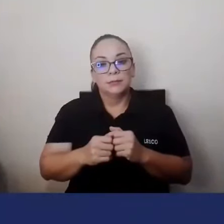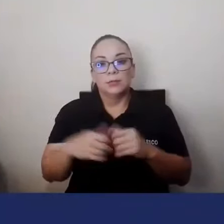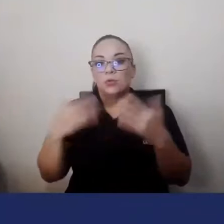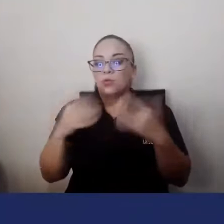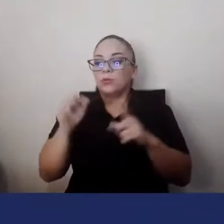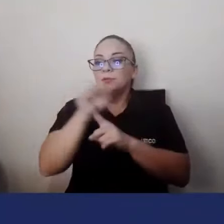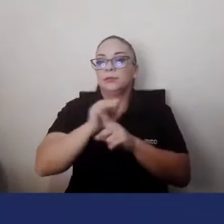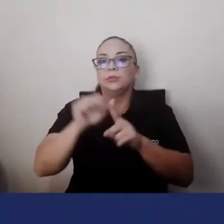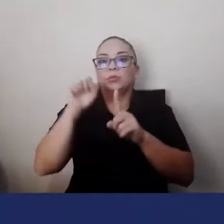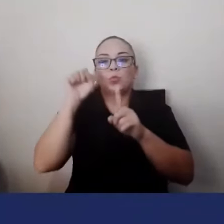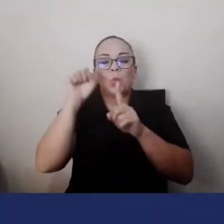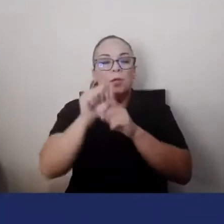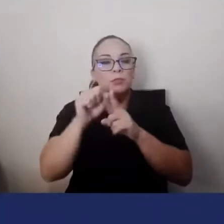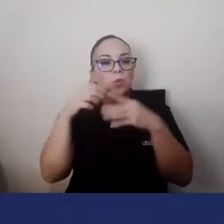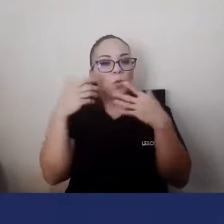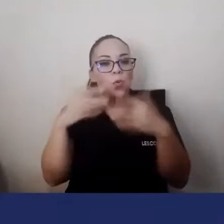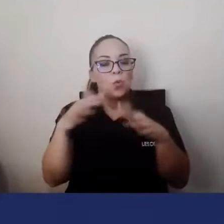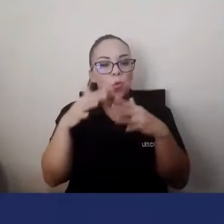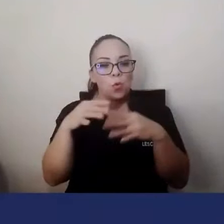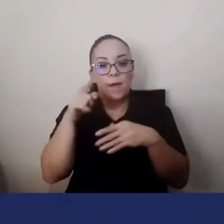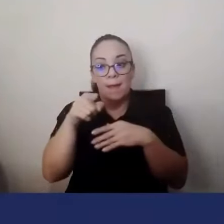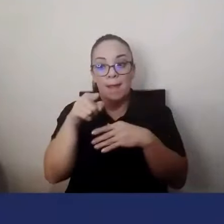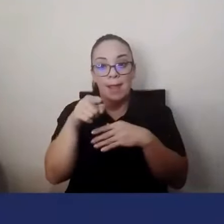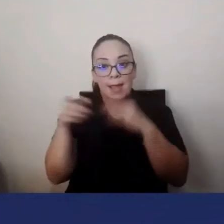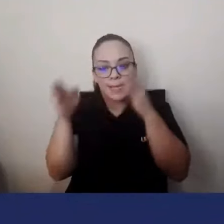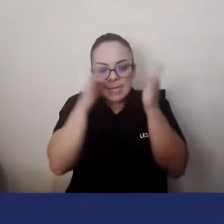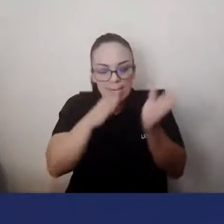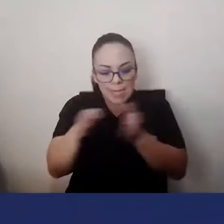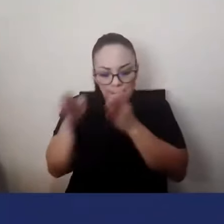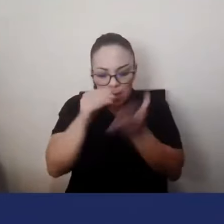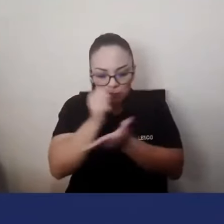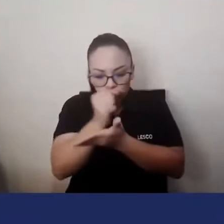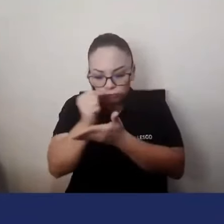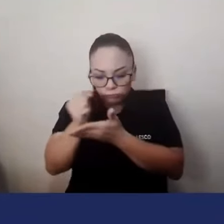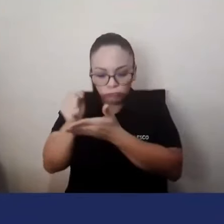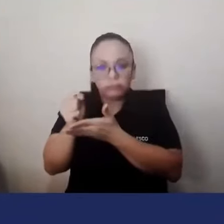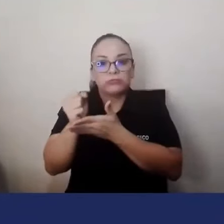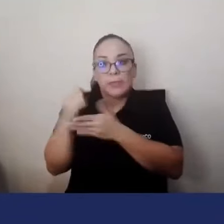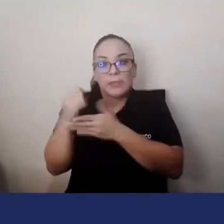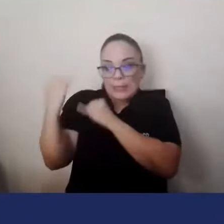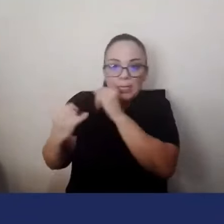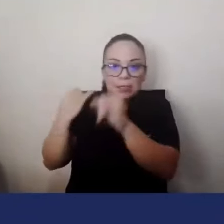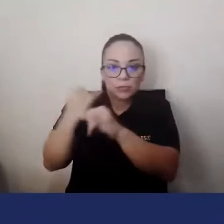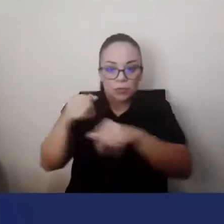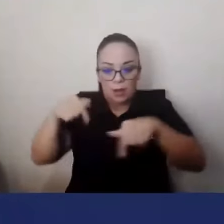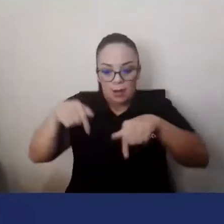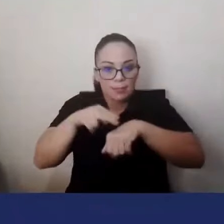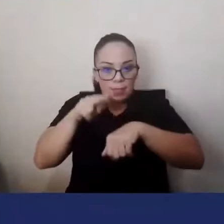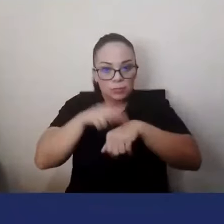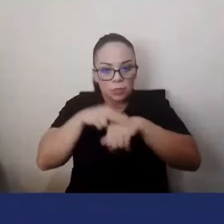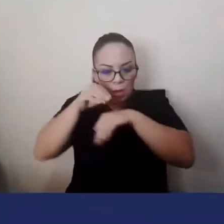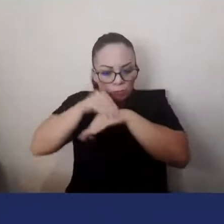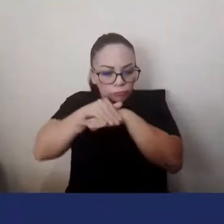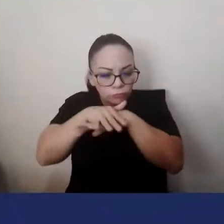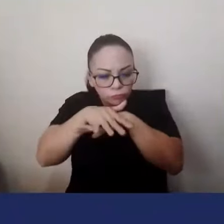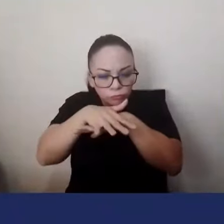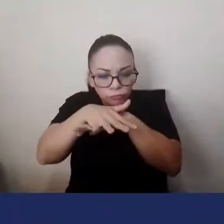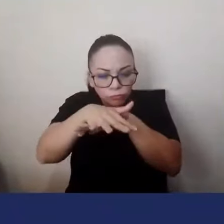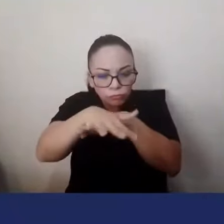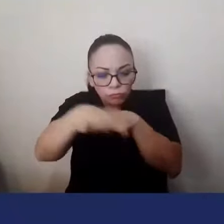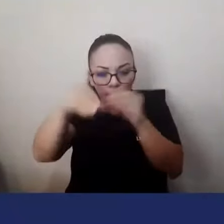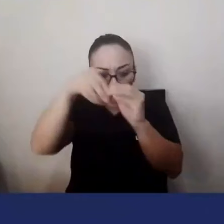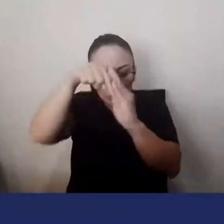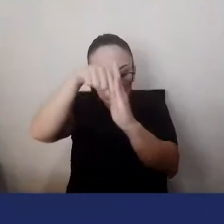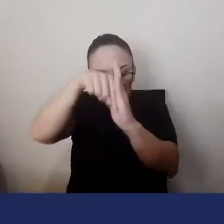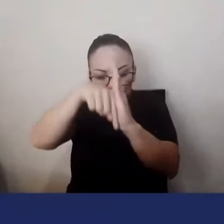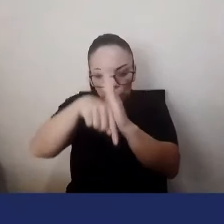la penetración de cómo el crimen organizado transnacional y nacional ha empezado a tener impacto en